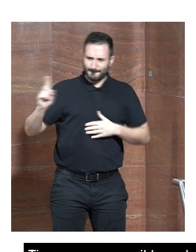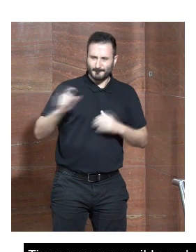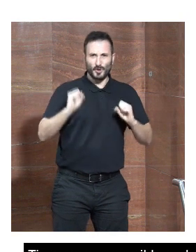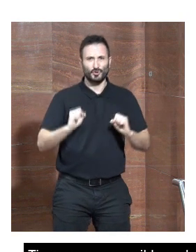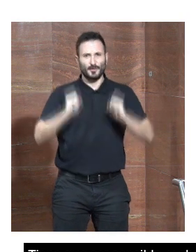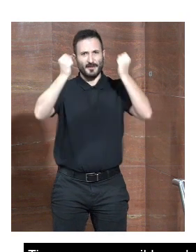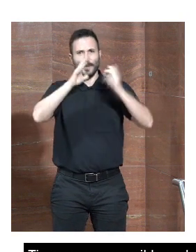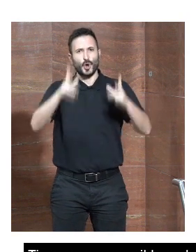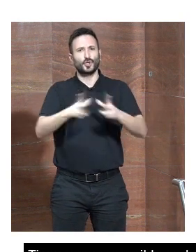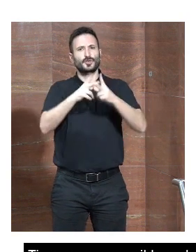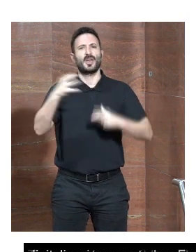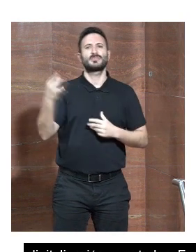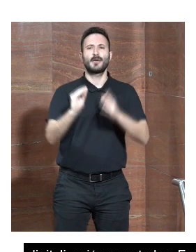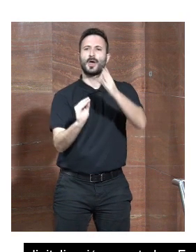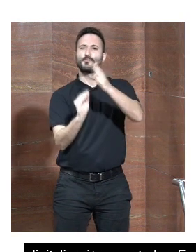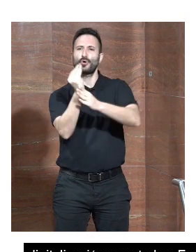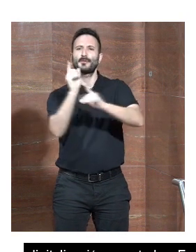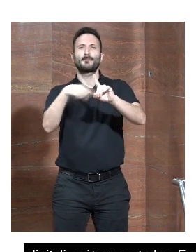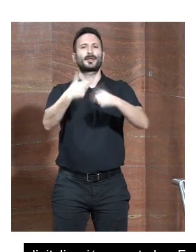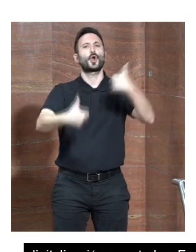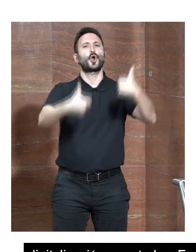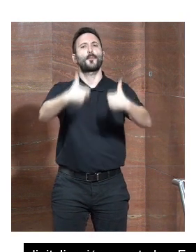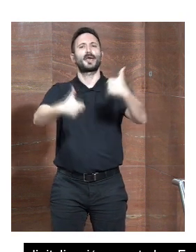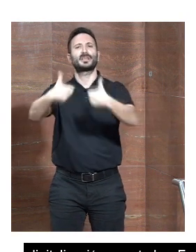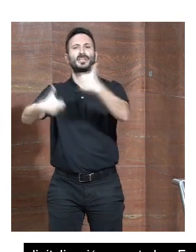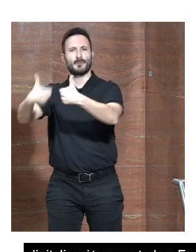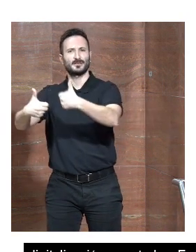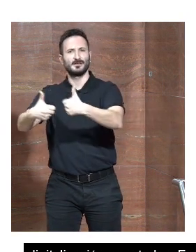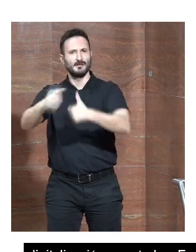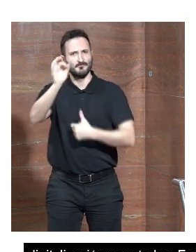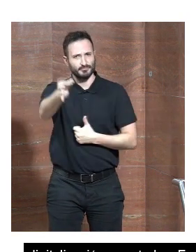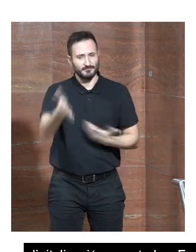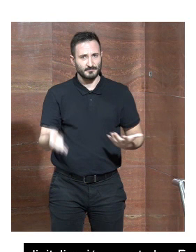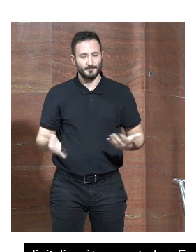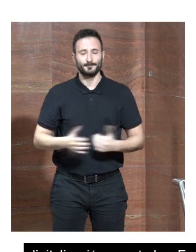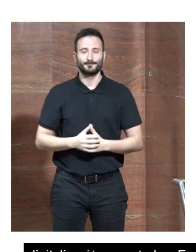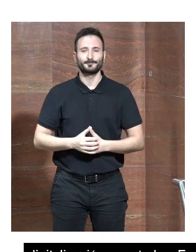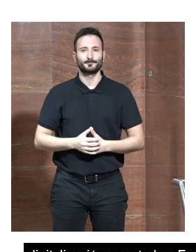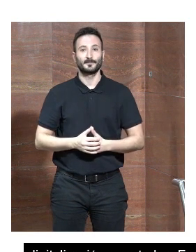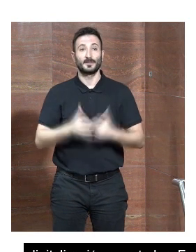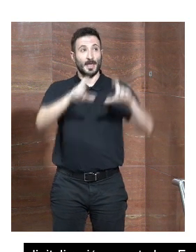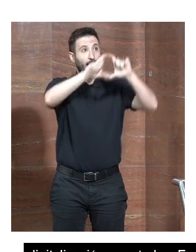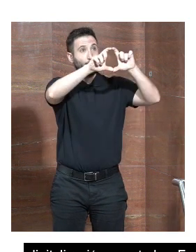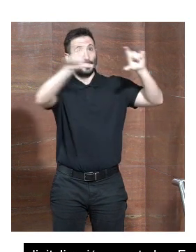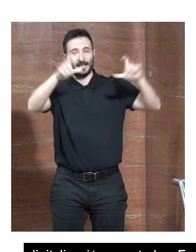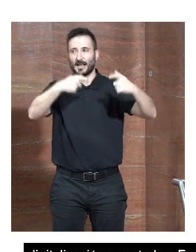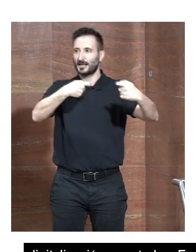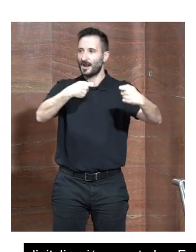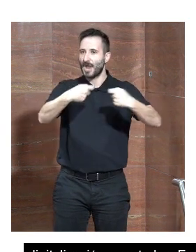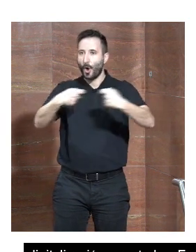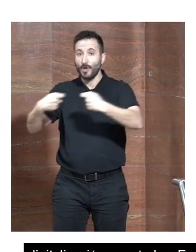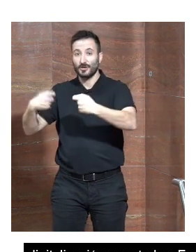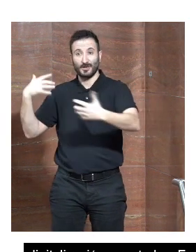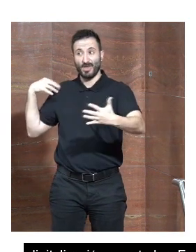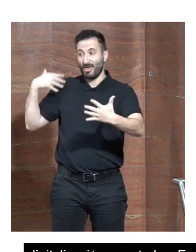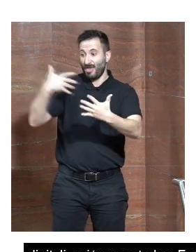porque las sociedades tienen que ser productivas y competitivas. Mirad, las empresas, los negocios que no se